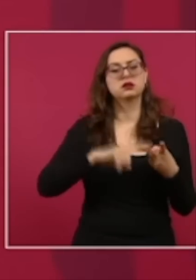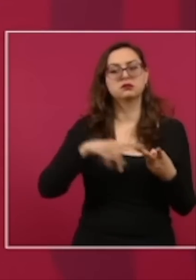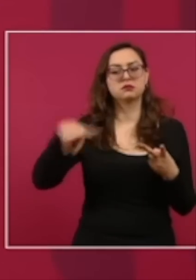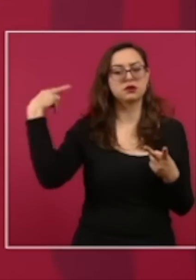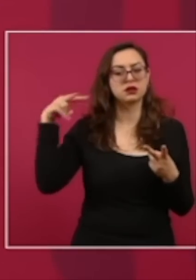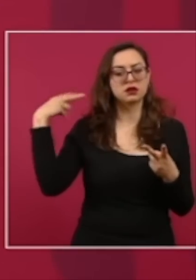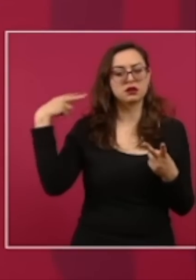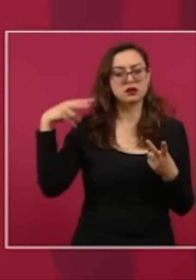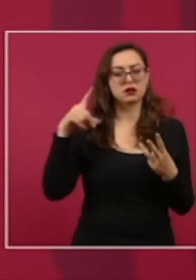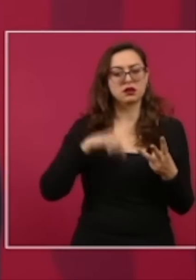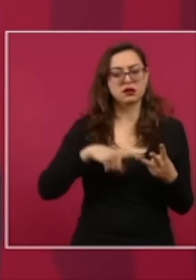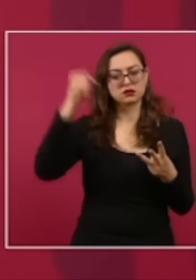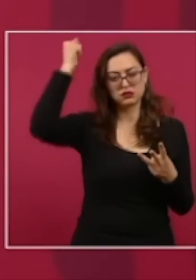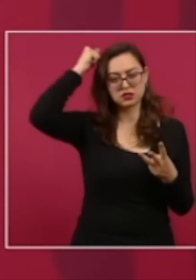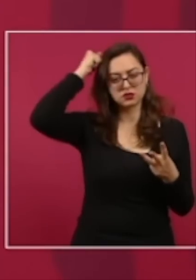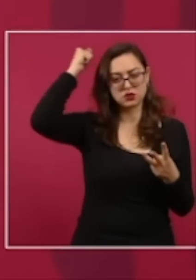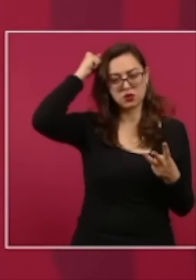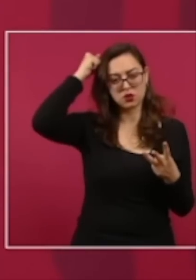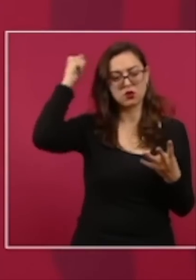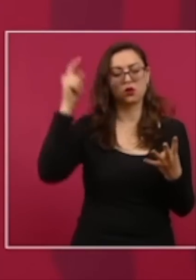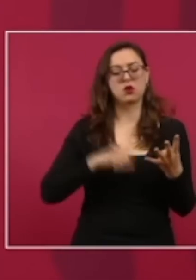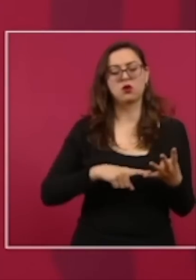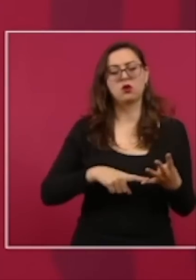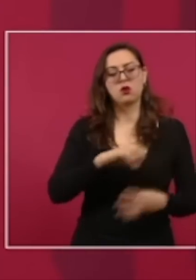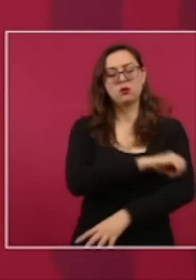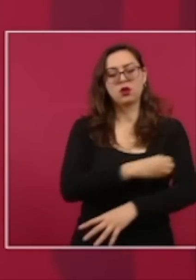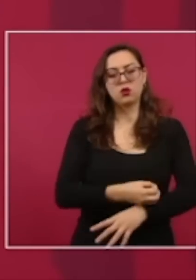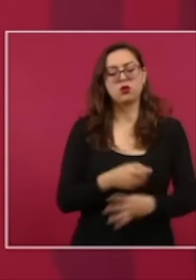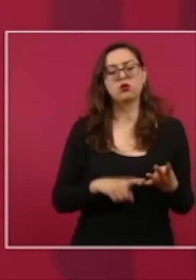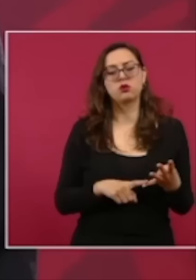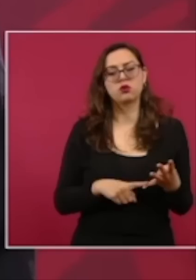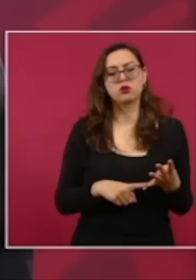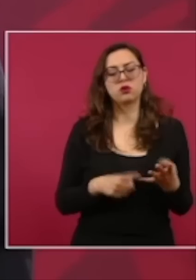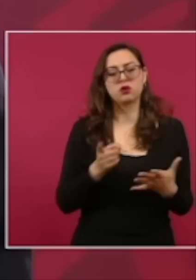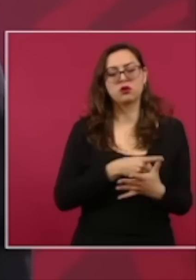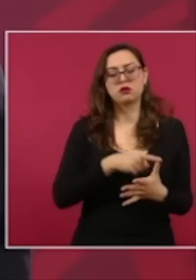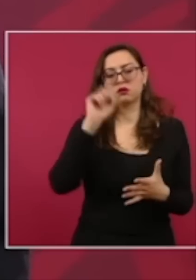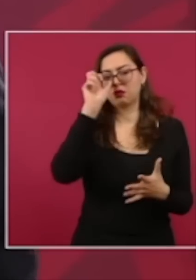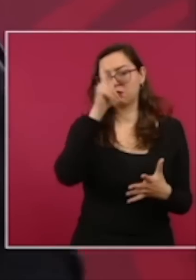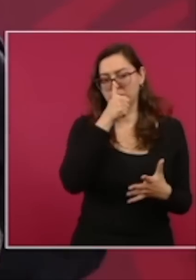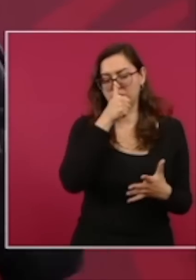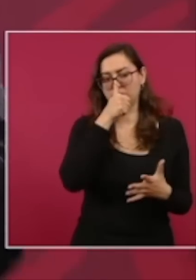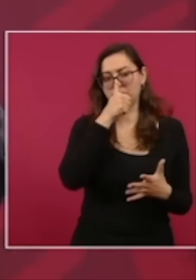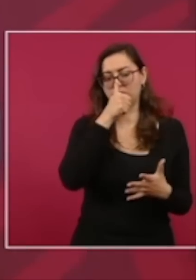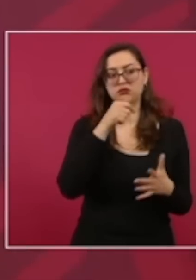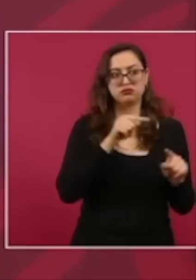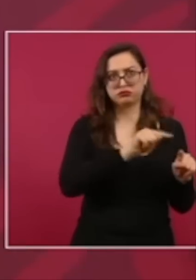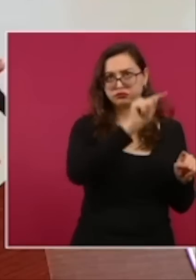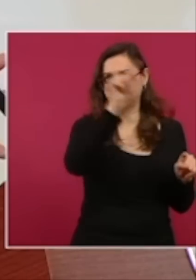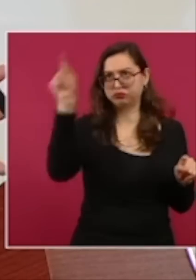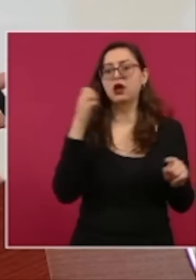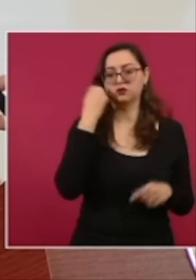Delacruz, en Texcoco, en Obregón, en Hermosillo. Y